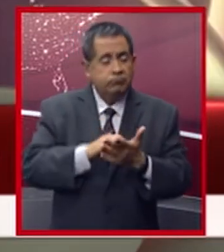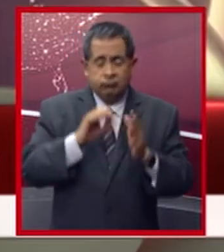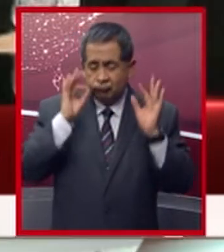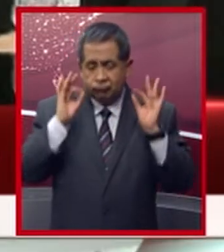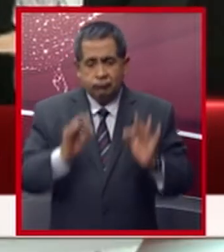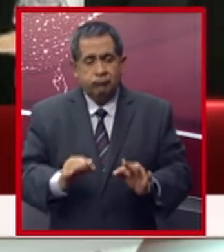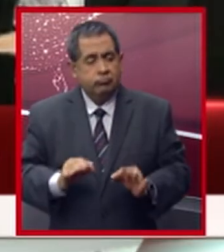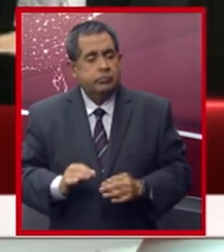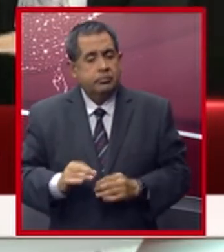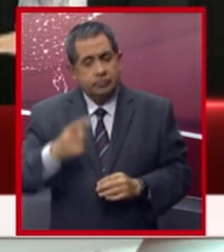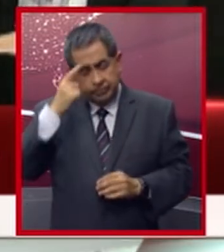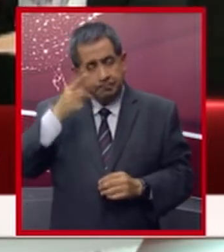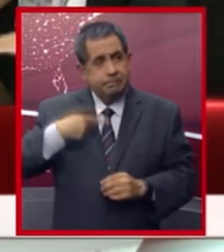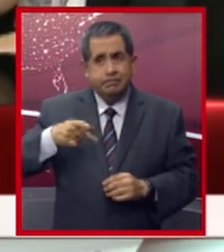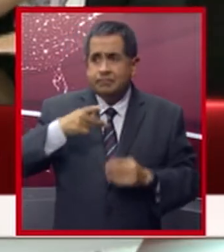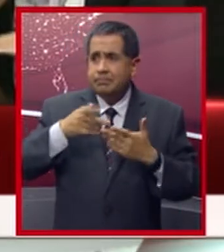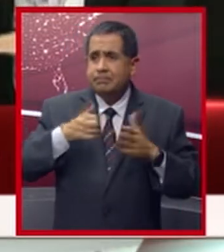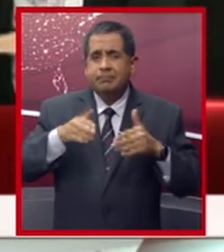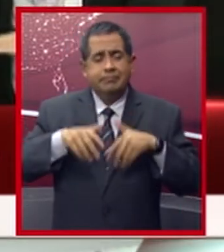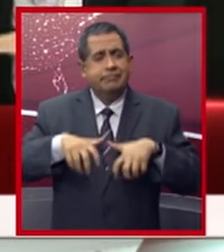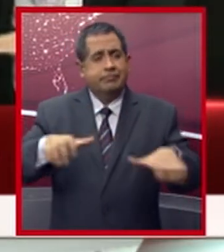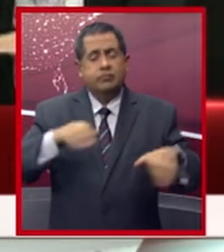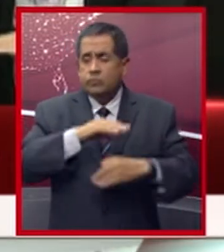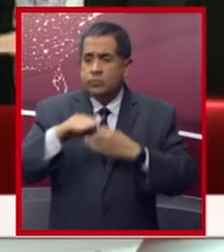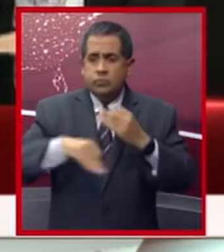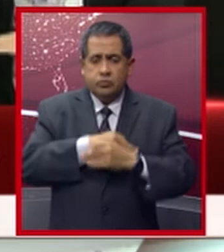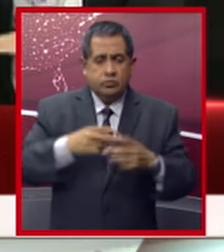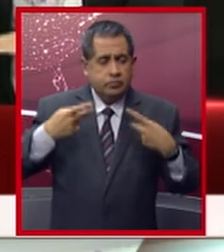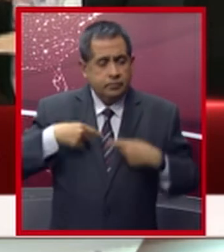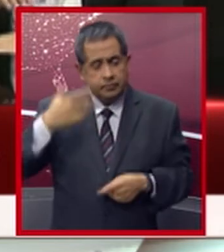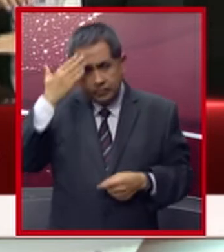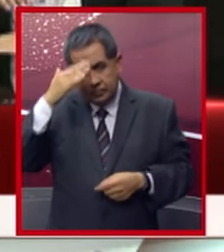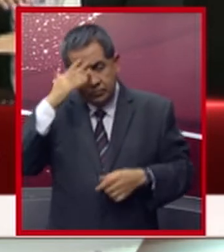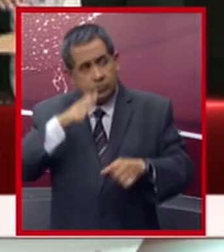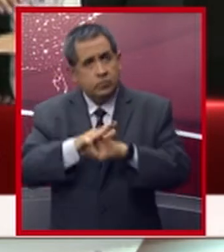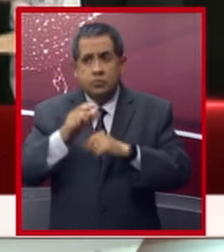público donde tendrá acceso todo mundo para saber qué